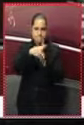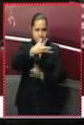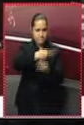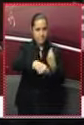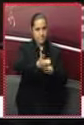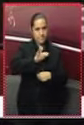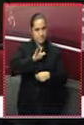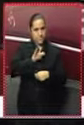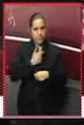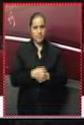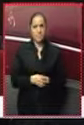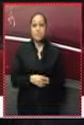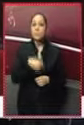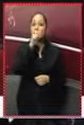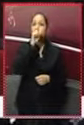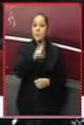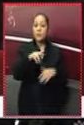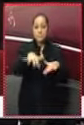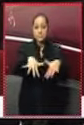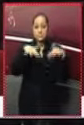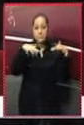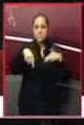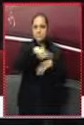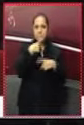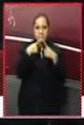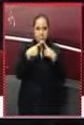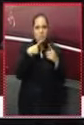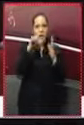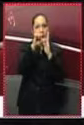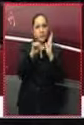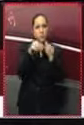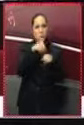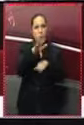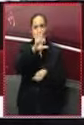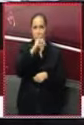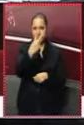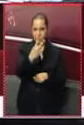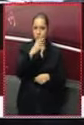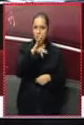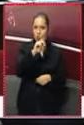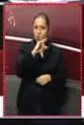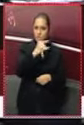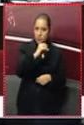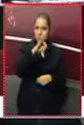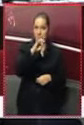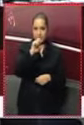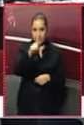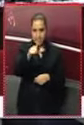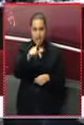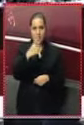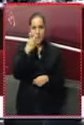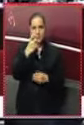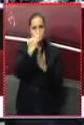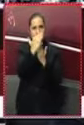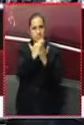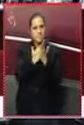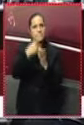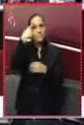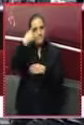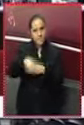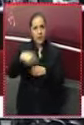También el Pleno aceptó modificar el artículo 42 del Código Fiscal de la Federación para fortalecer las medidas que garanticen el cobro